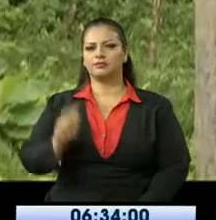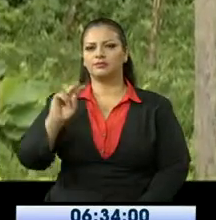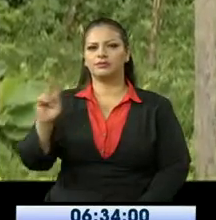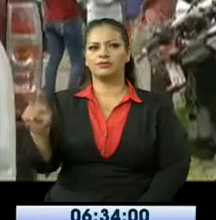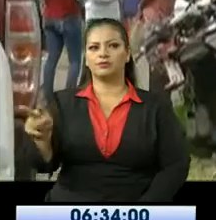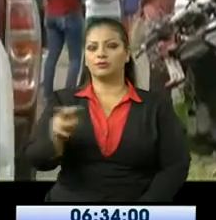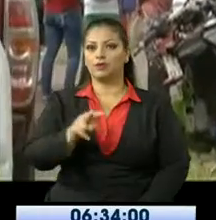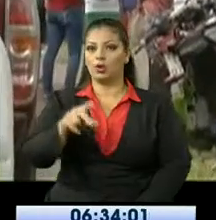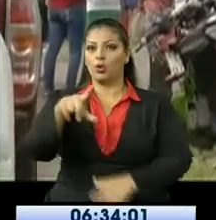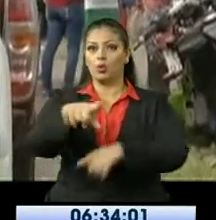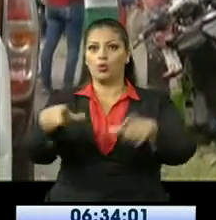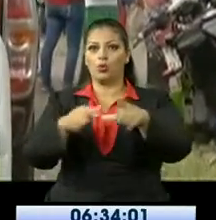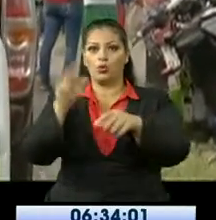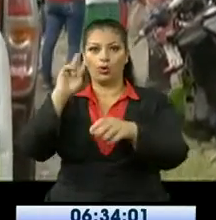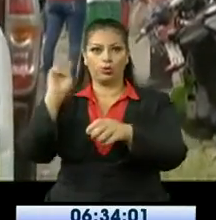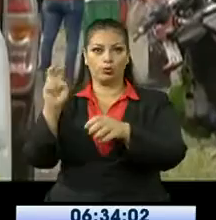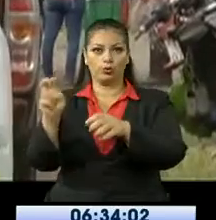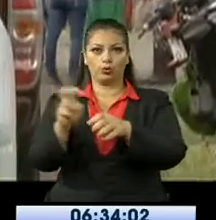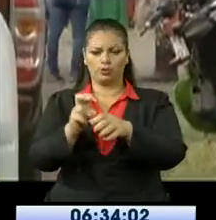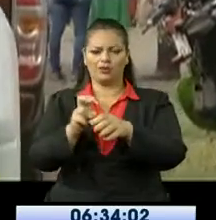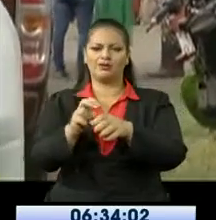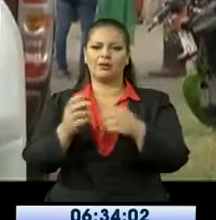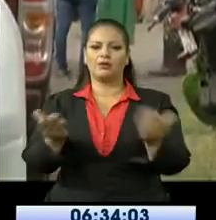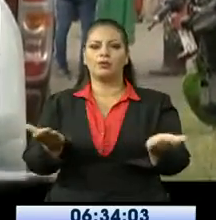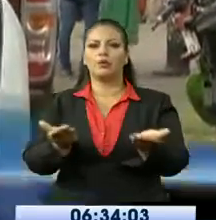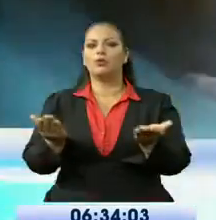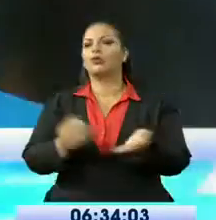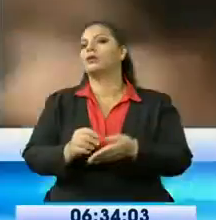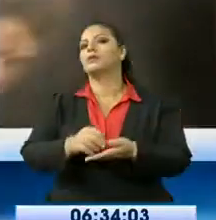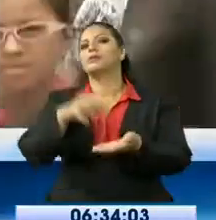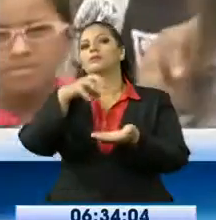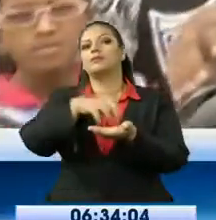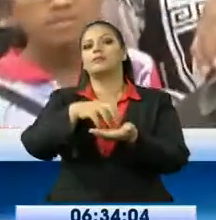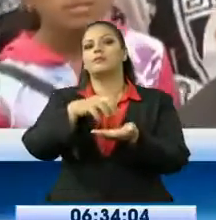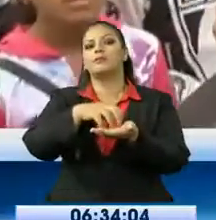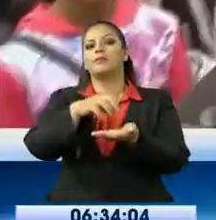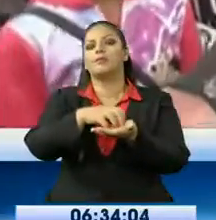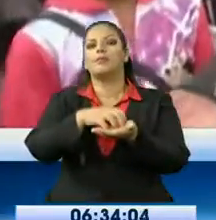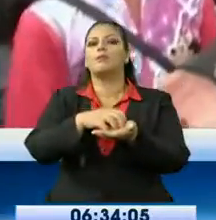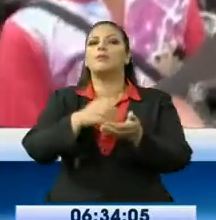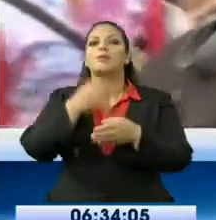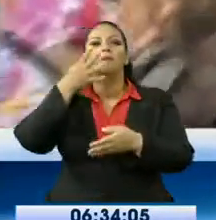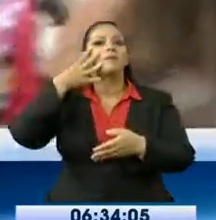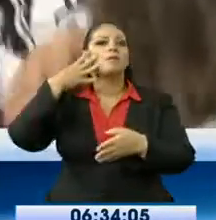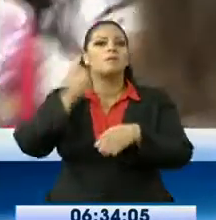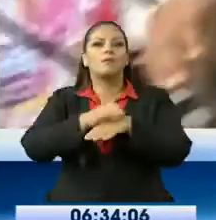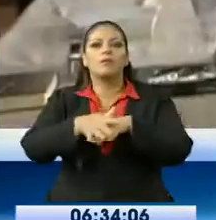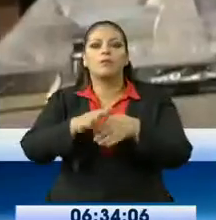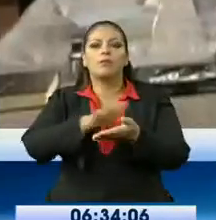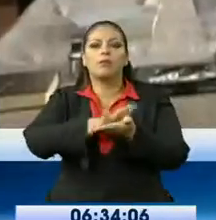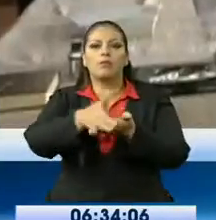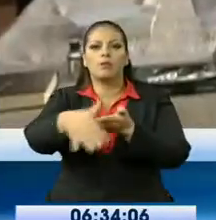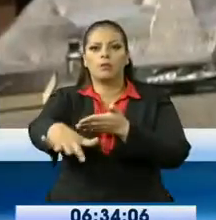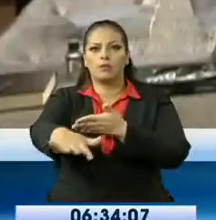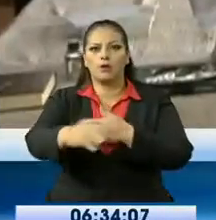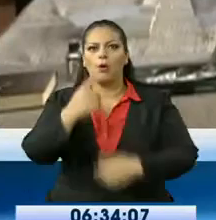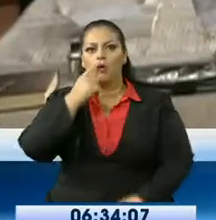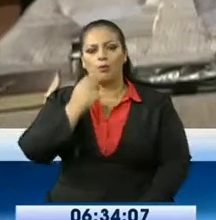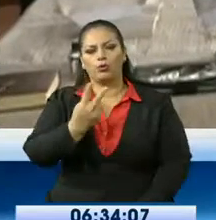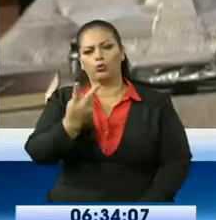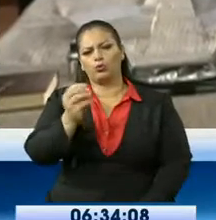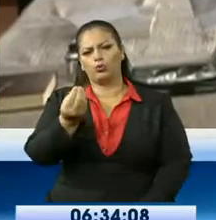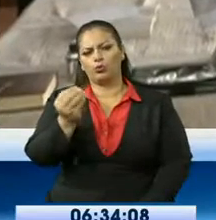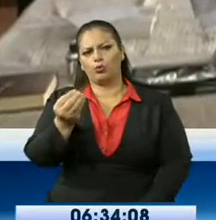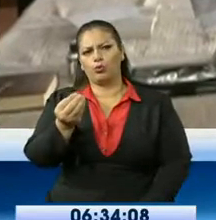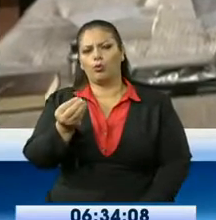Centro turístico cercano a Palora, en el norte de Morona, Santiago, se llora la muerte de dos jóvenes indígenas Shuar, parte de esa población